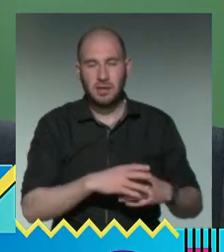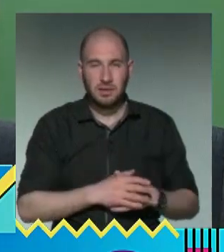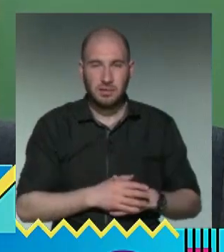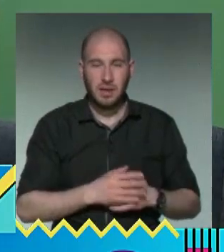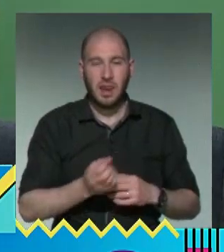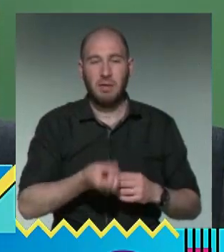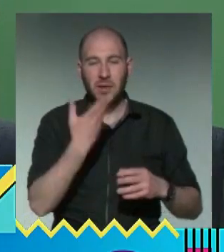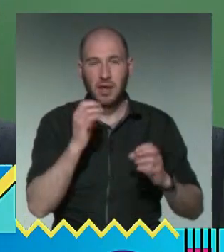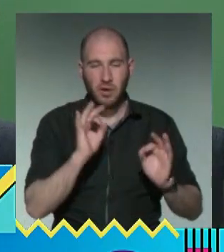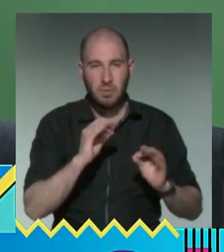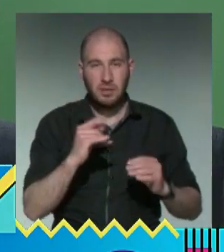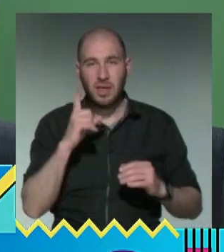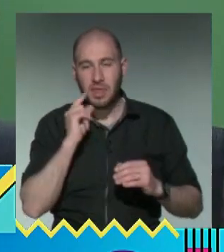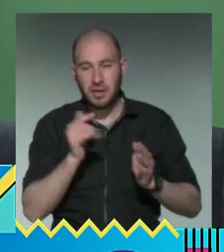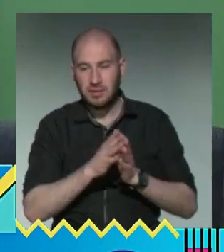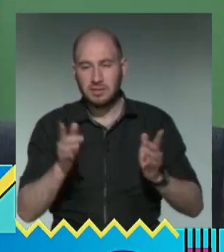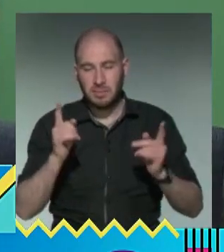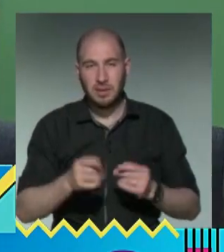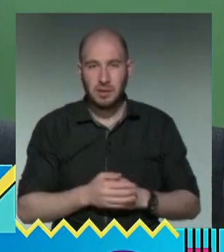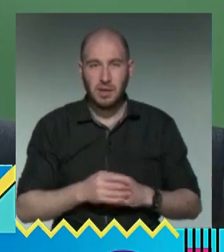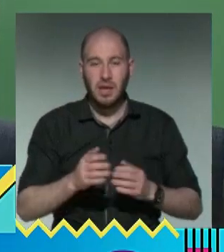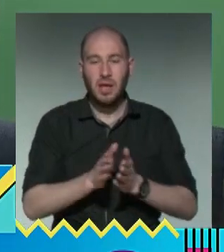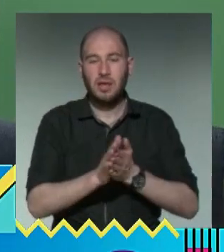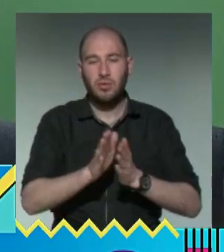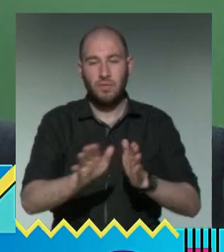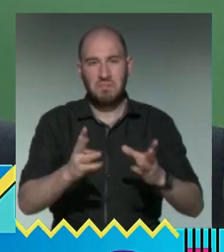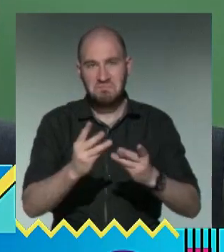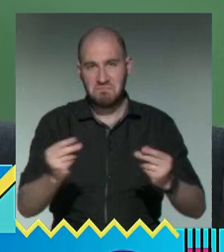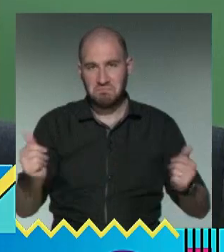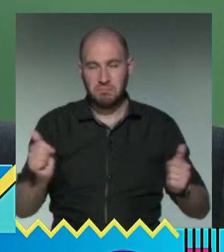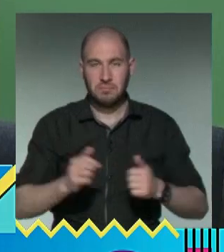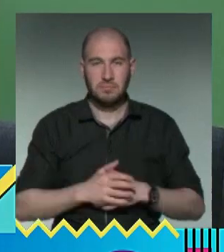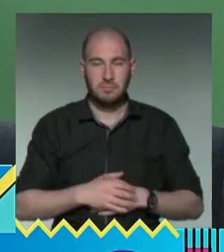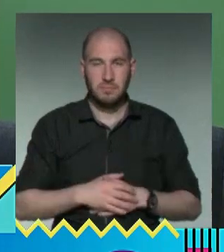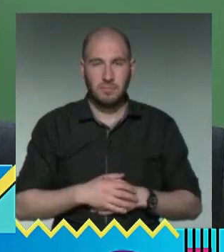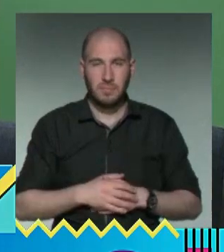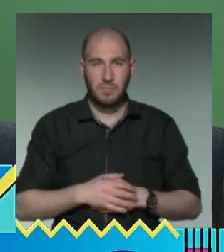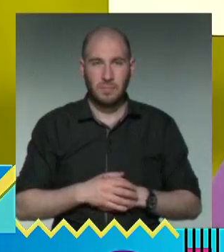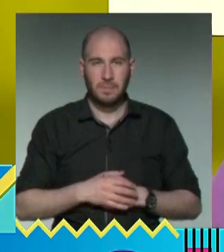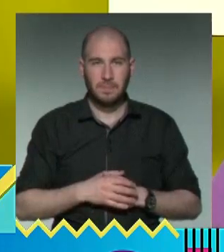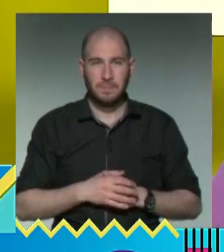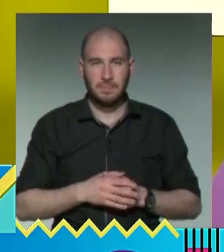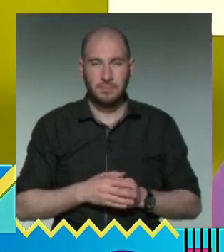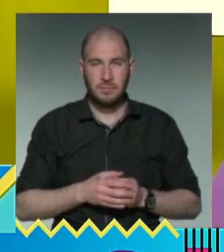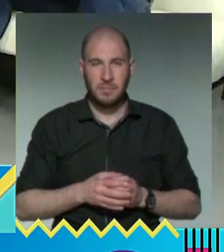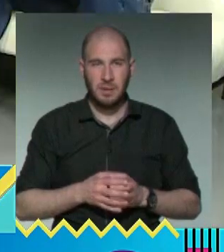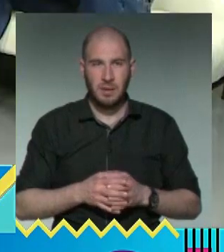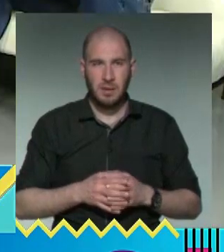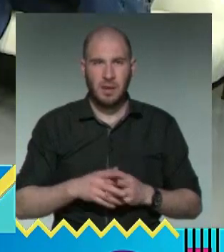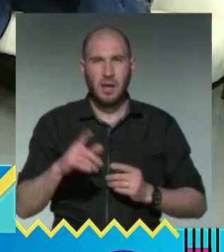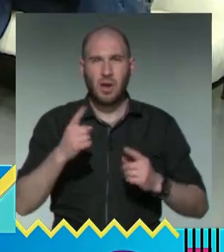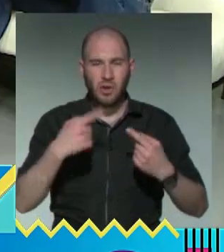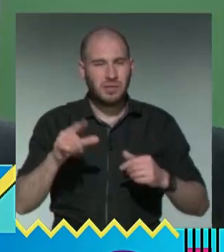toda la mañana y parte del día de usar la estufa. Y es algo que realmente por sí, ahí son suena,